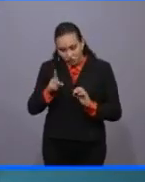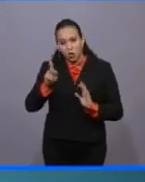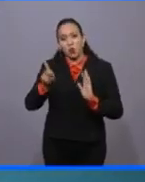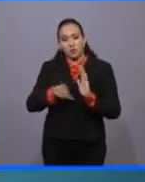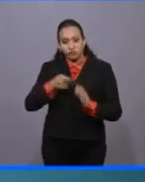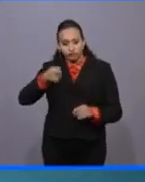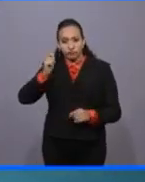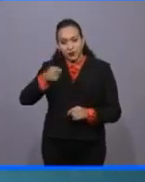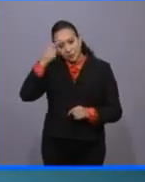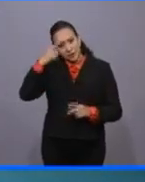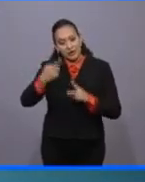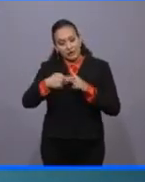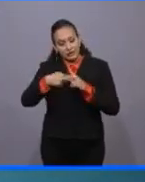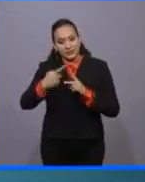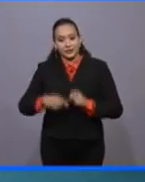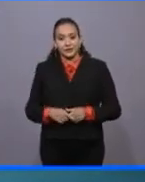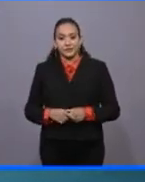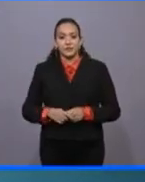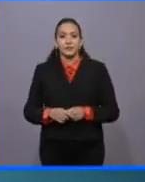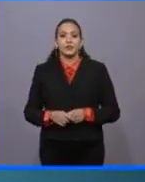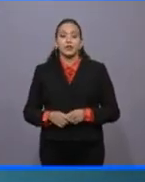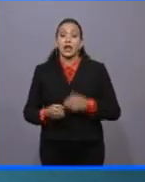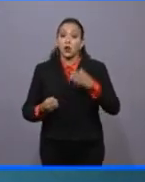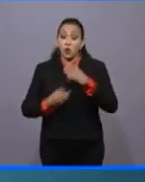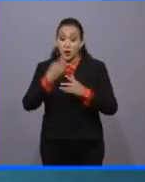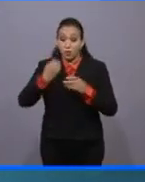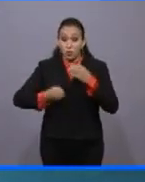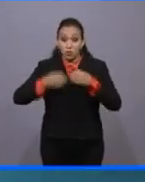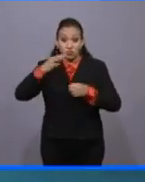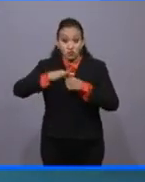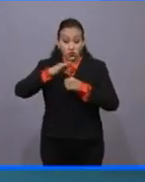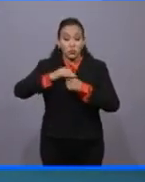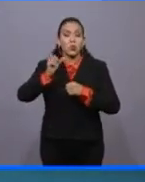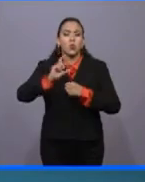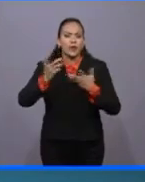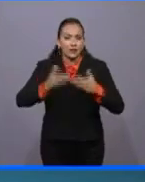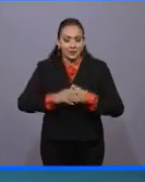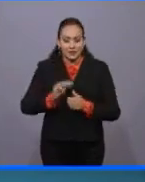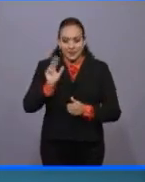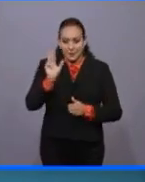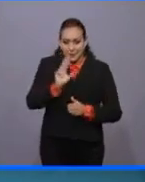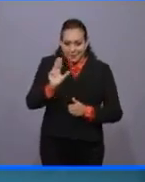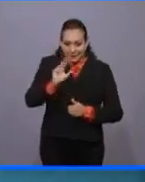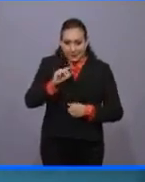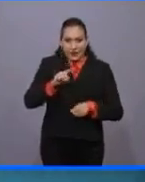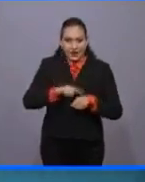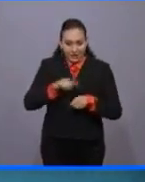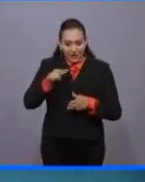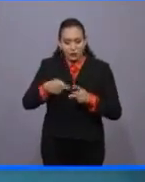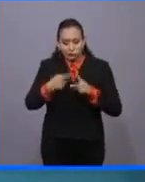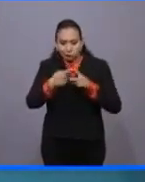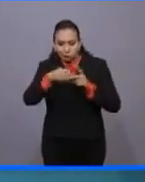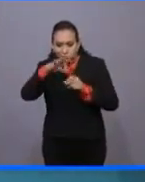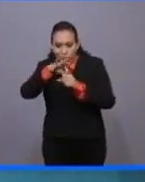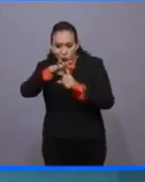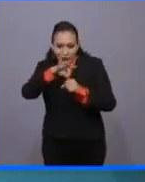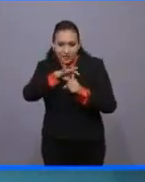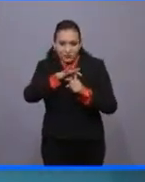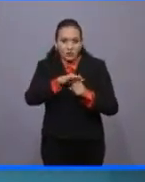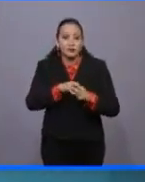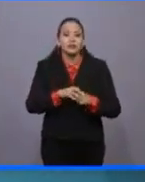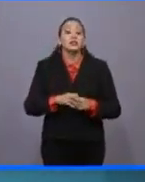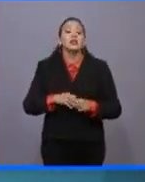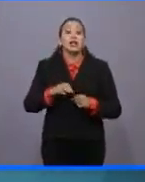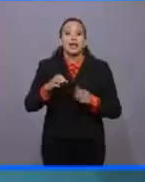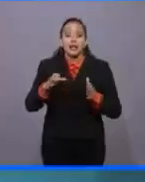irregularidades y recuentos. El nuevo escrutinio y cómputo se llevará a cabo este miércoles, mismo que implicará la